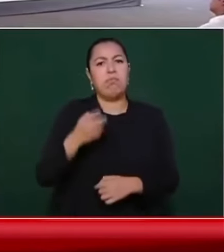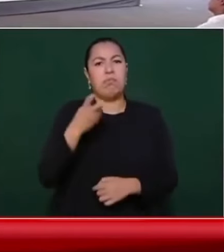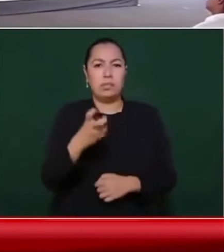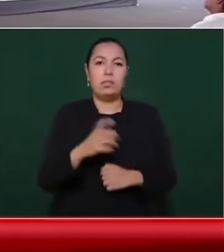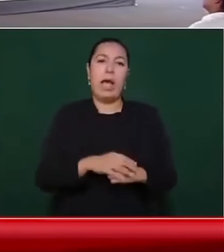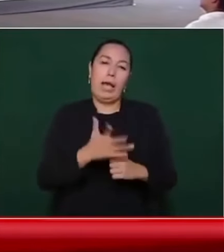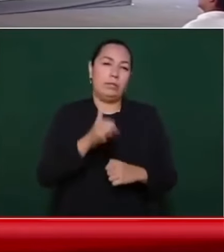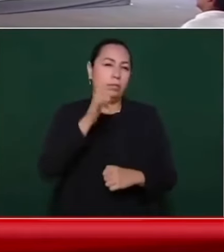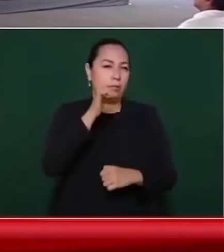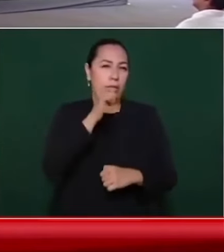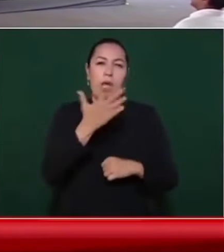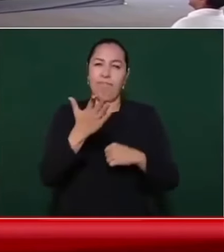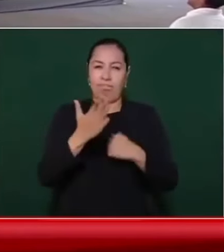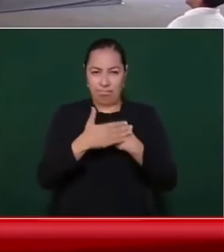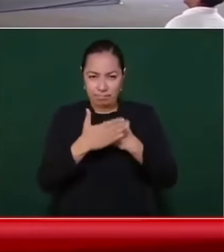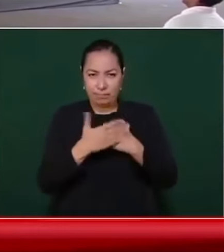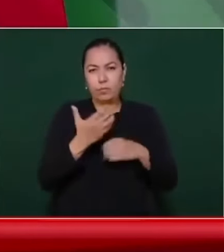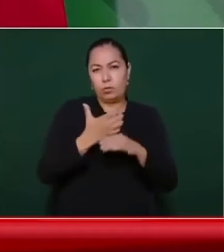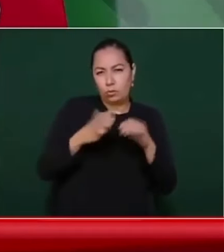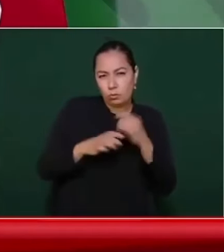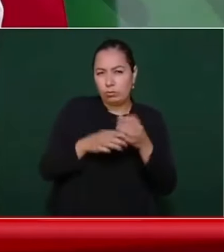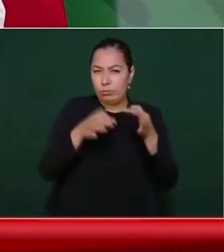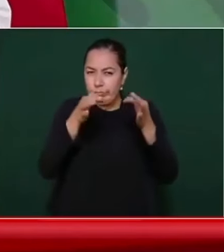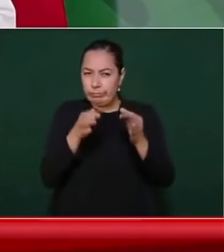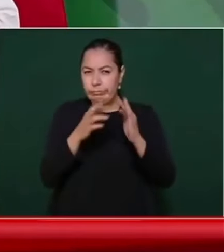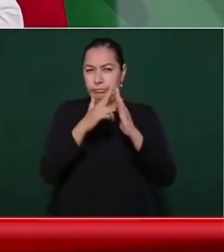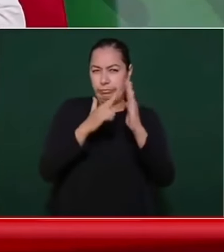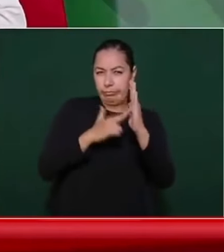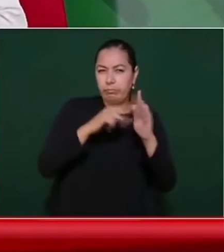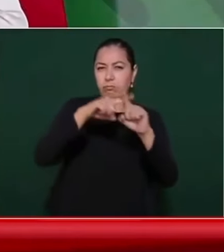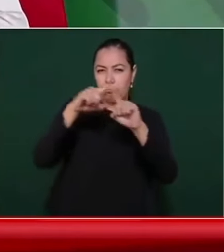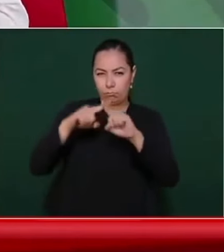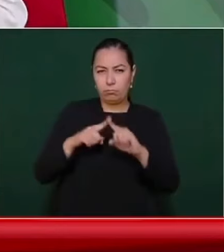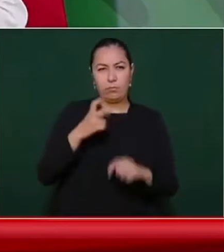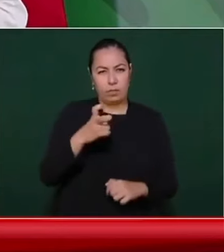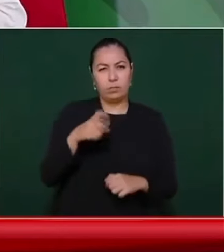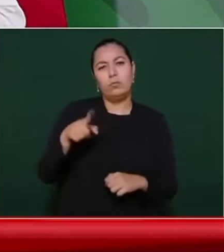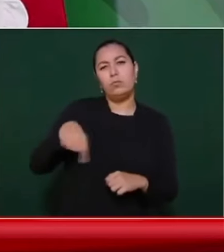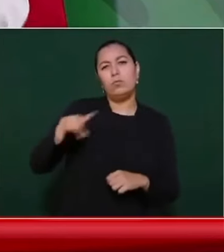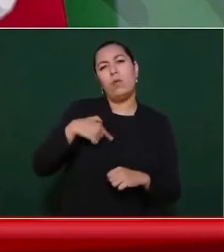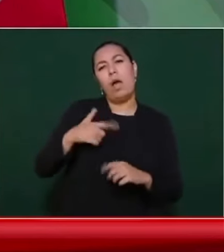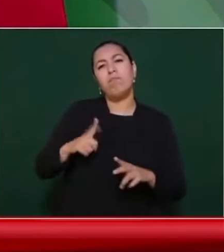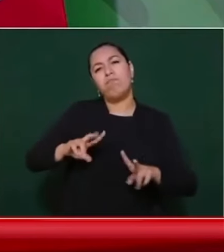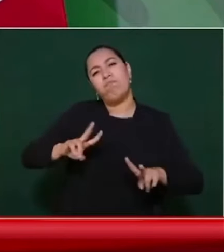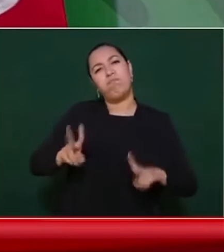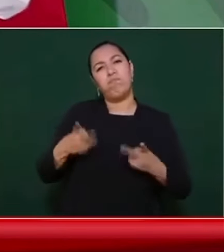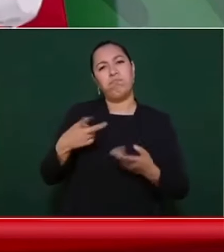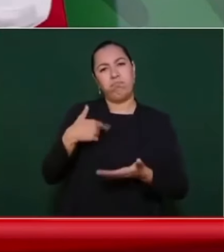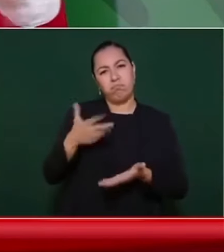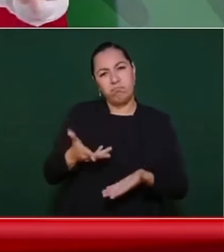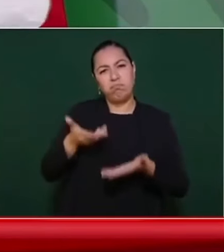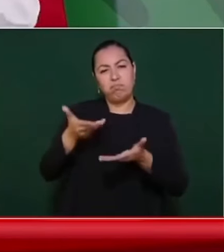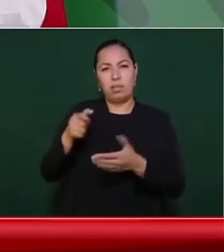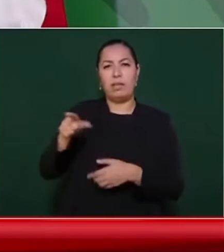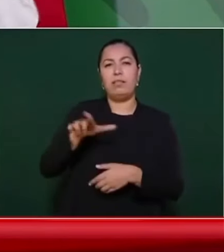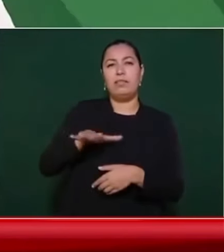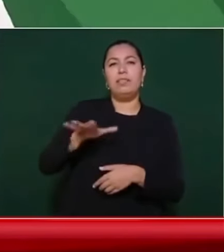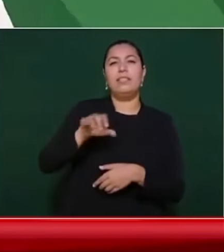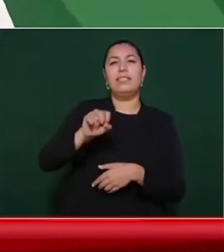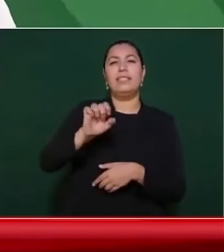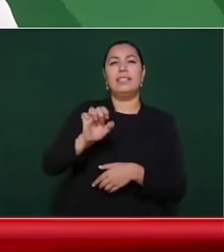indicaciones vamos a venderlas a segal mex hemos conseguido los con productores y con